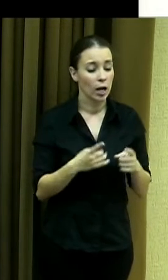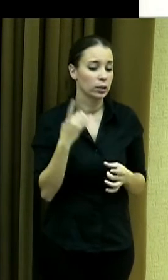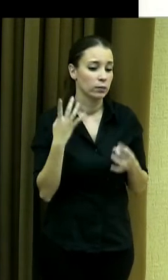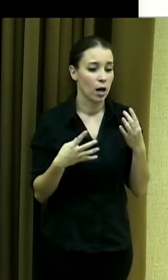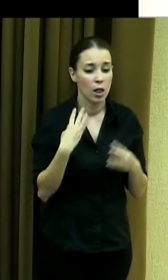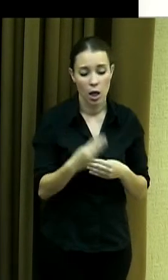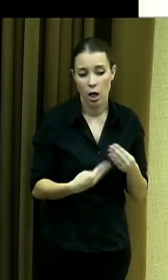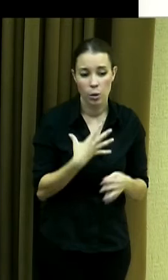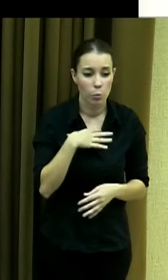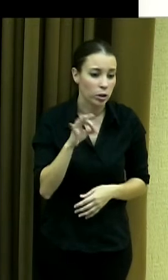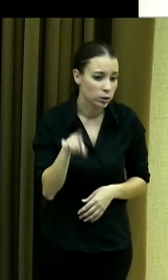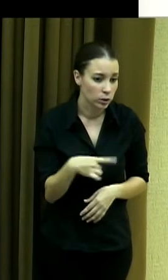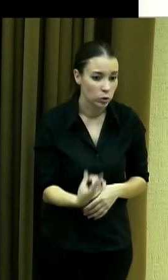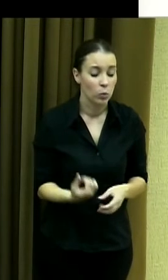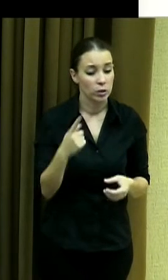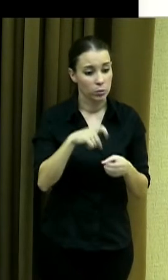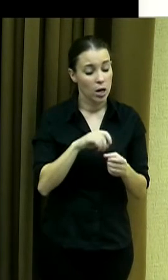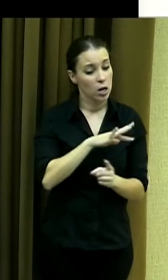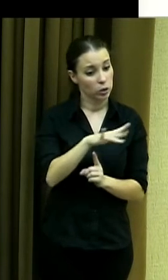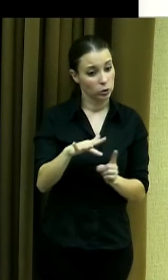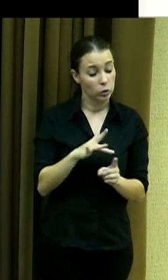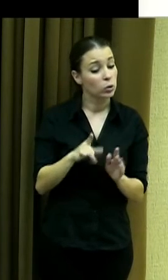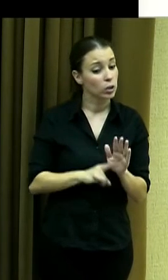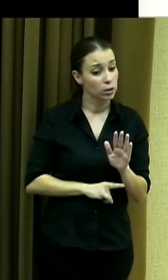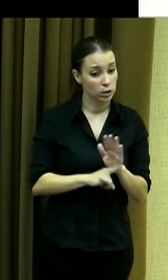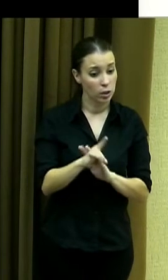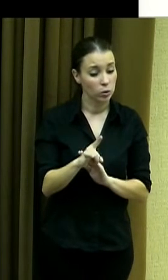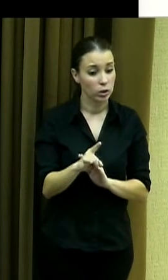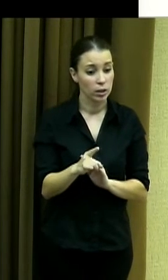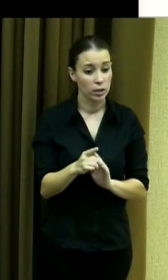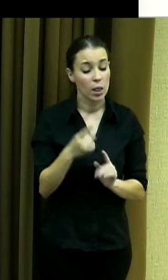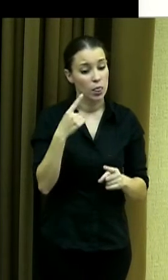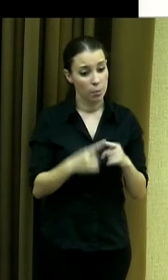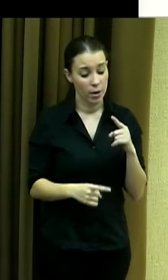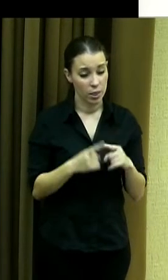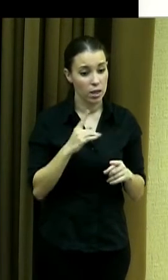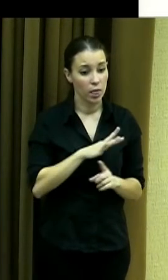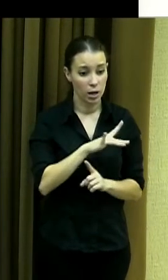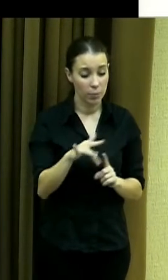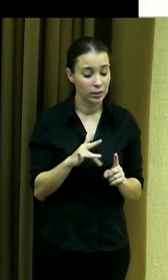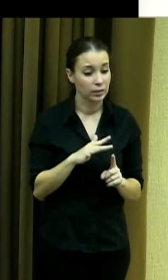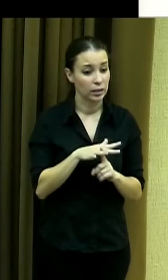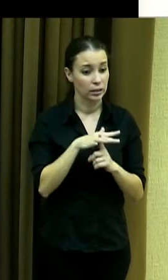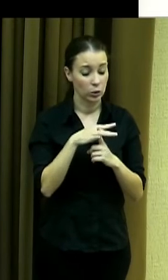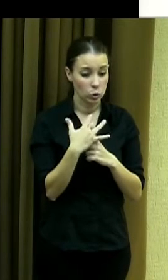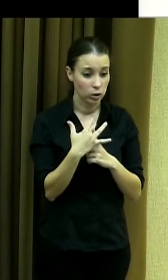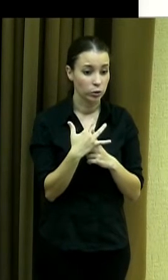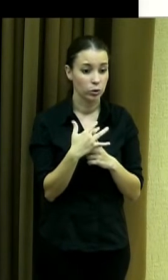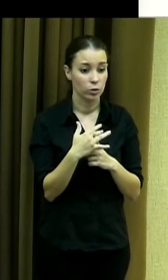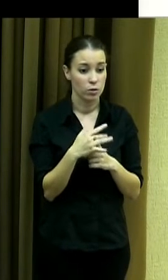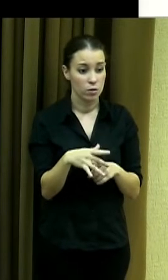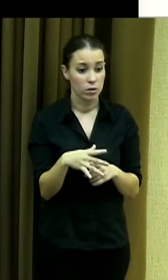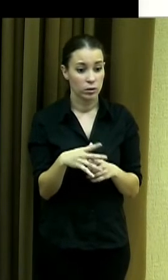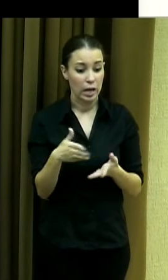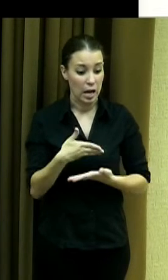permite involucrarse en el entorno en el que se desarrolla en función de que el ambiente, el contexto, sea